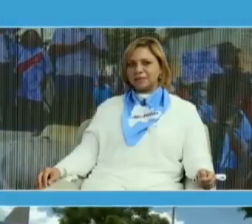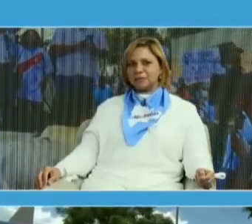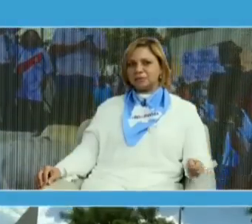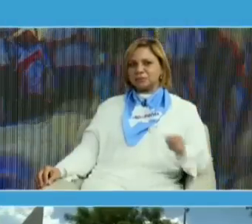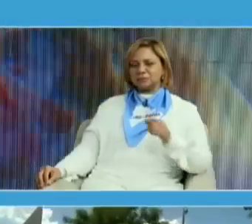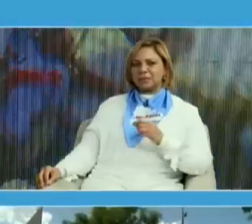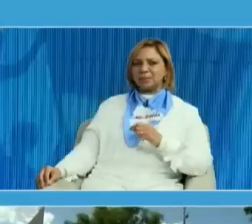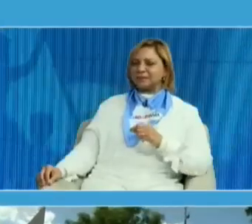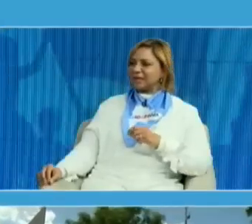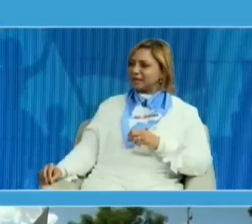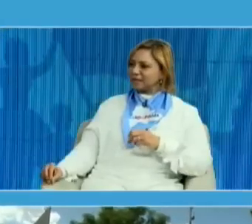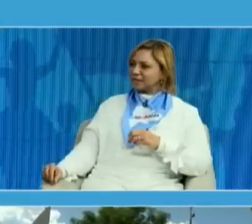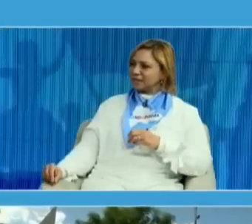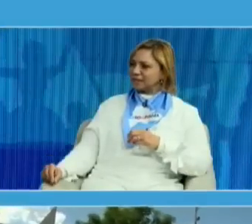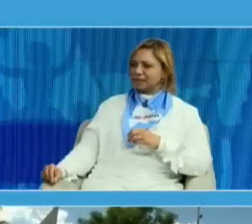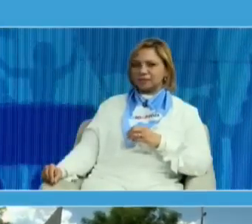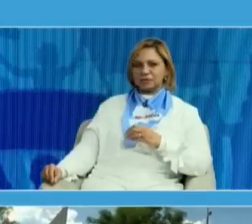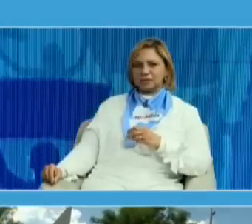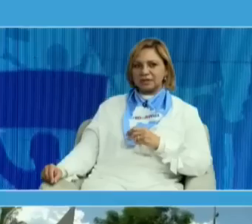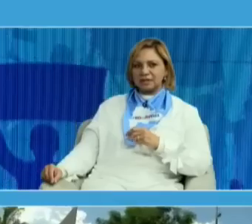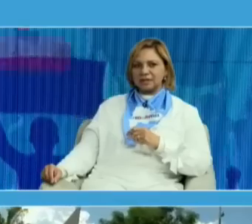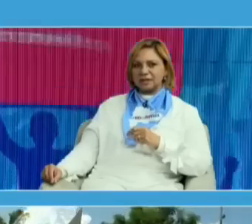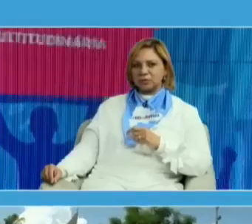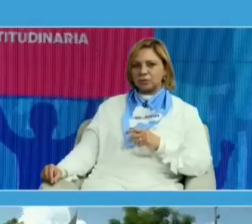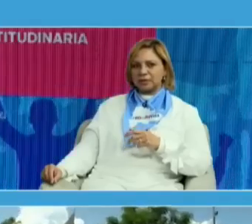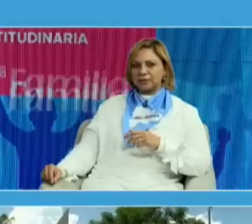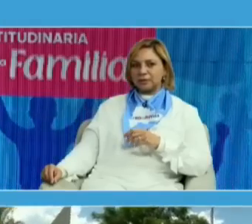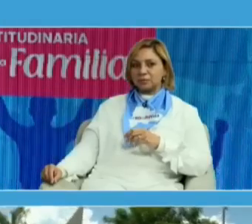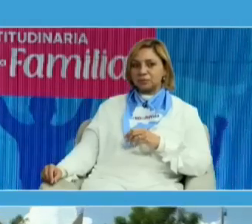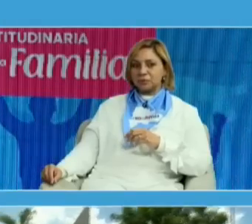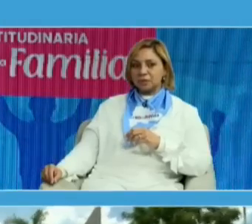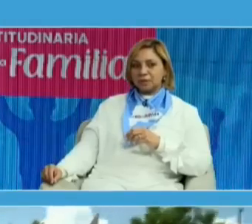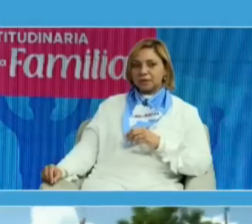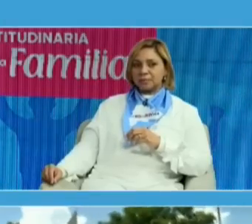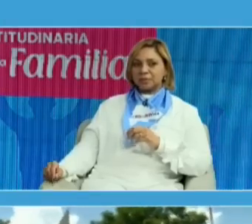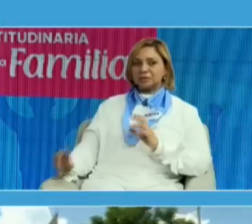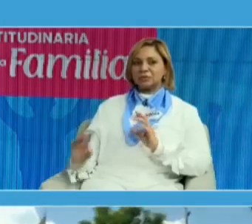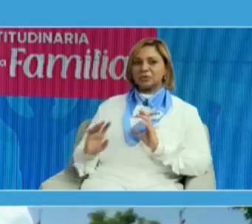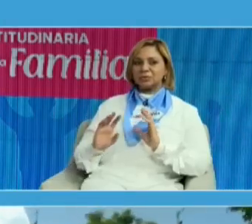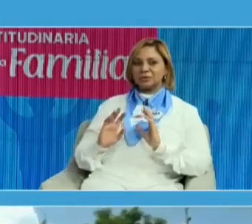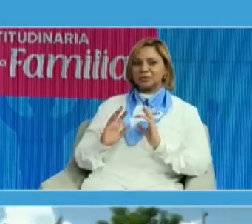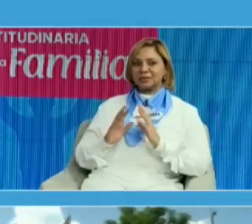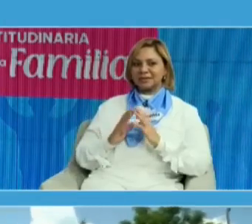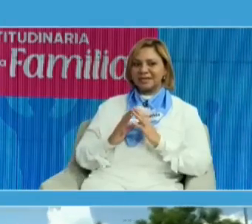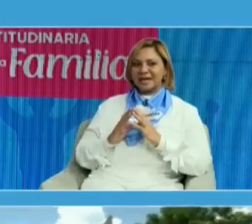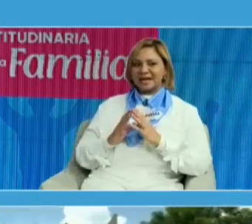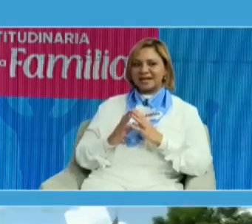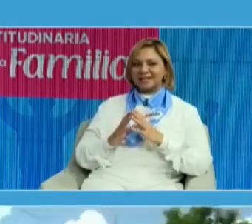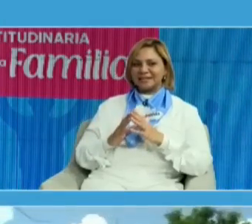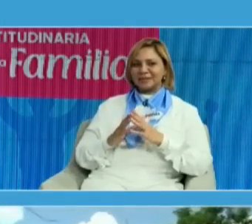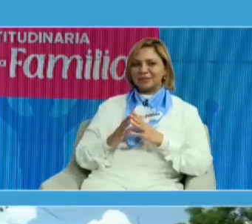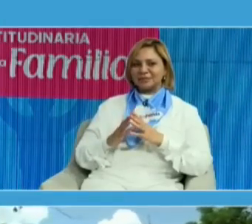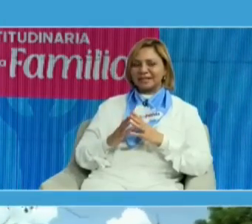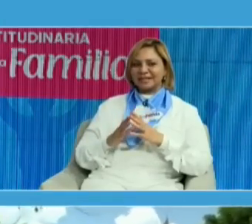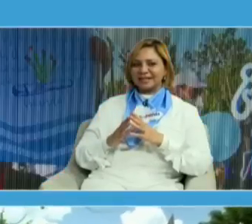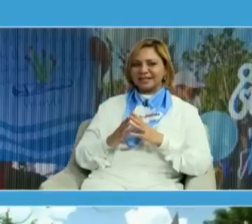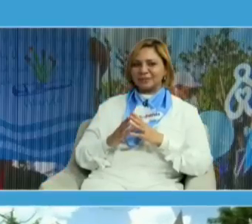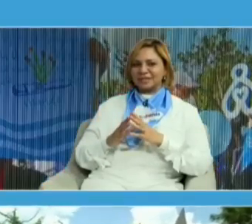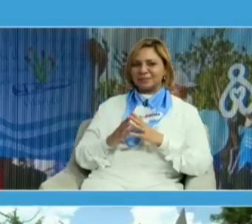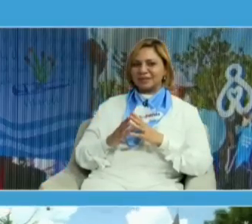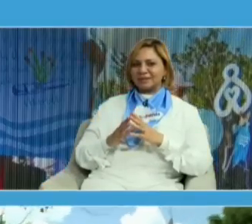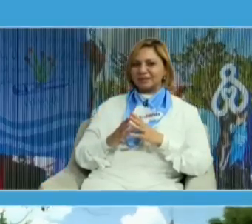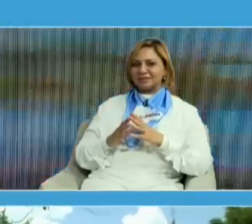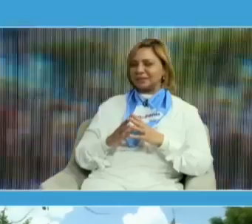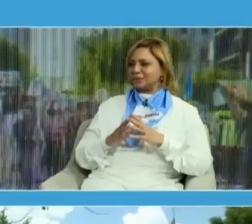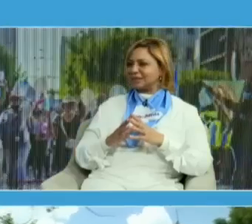Ha habido un despertar de la ciudadanía, de los colectivos, porque solo cuando a la gente no le gusta